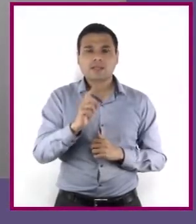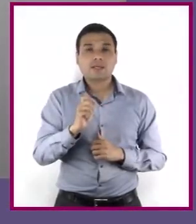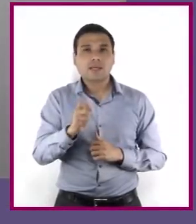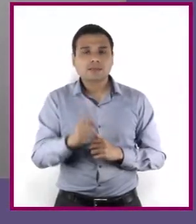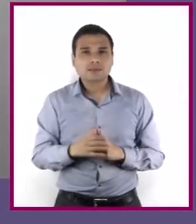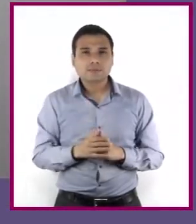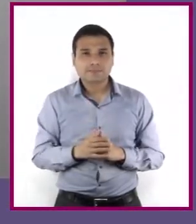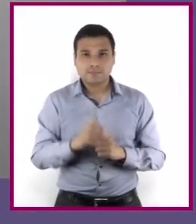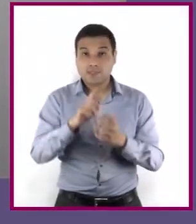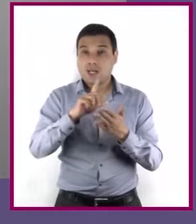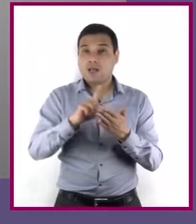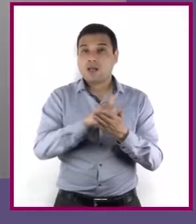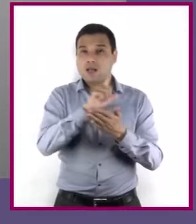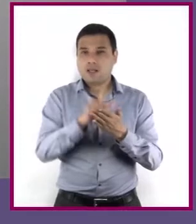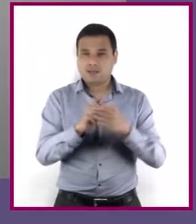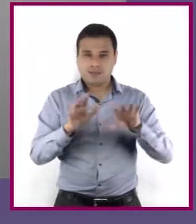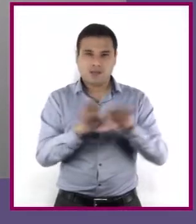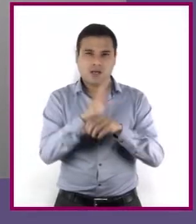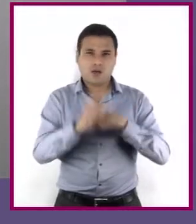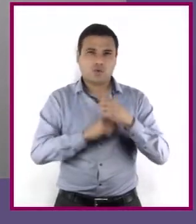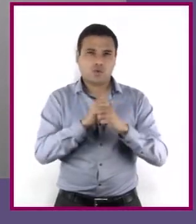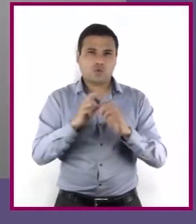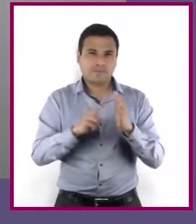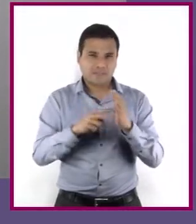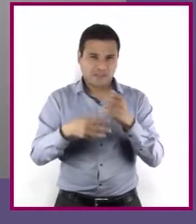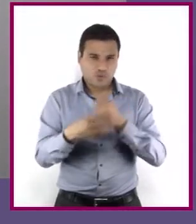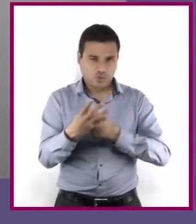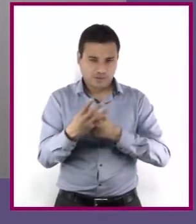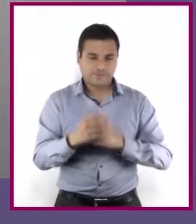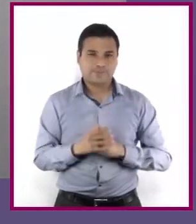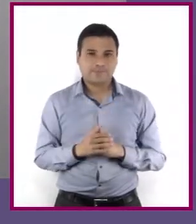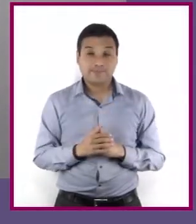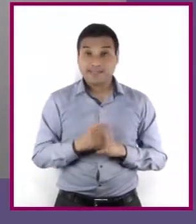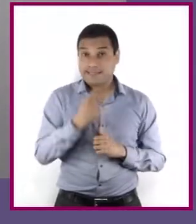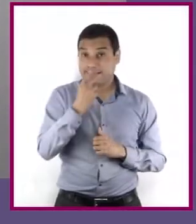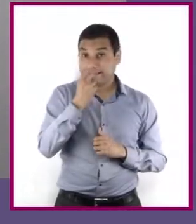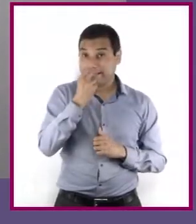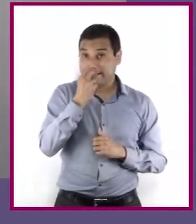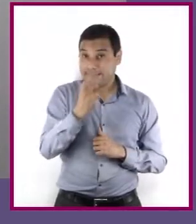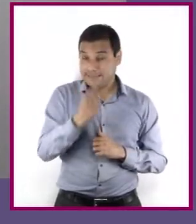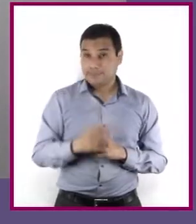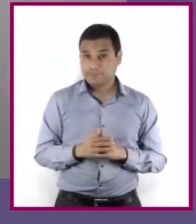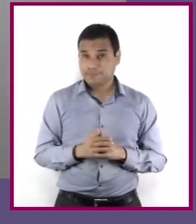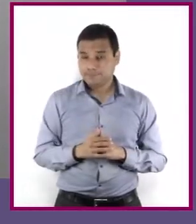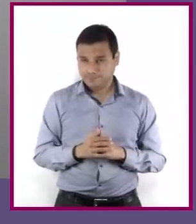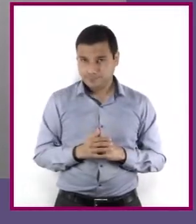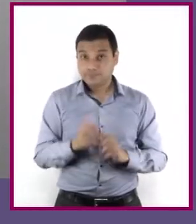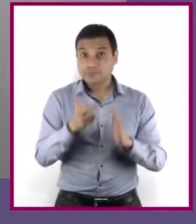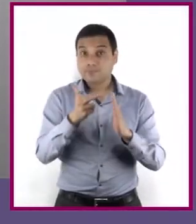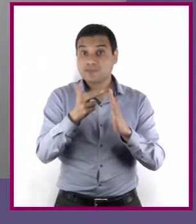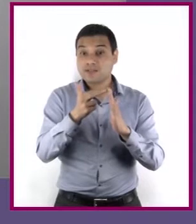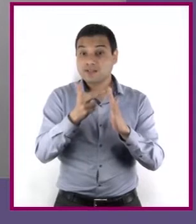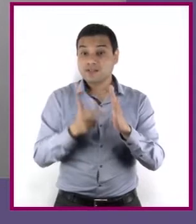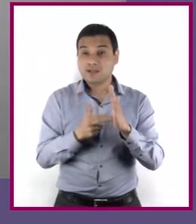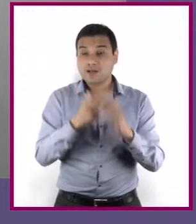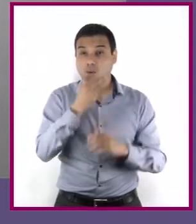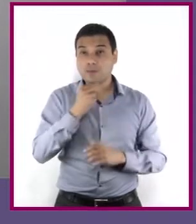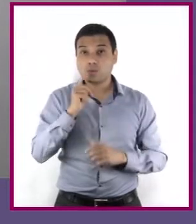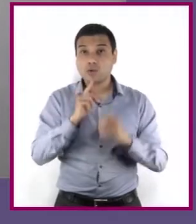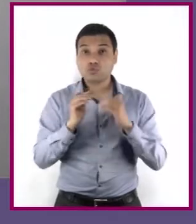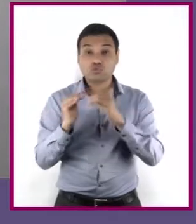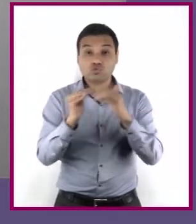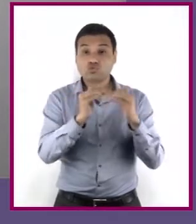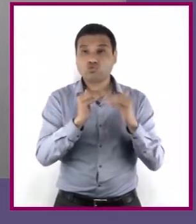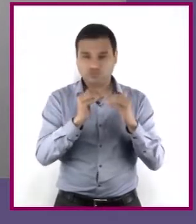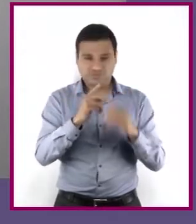de una reforma realizada en el año 2014. Contempla la obligación de aplicar el principio de paridad de género en candidaturas a